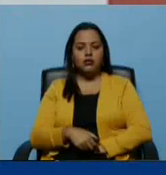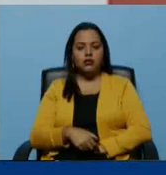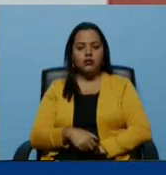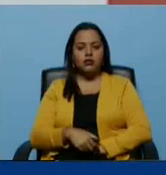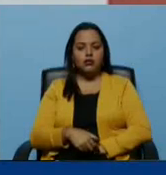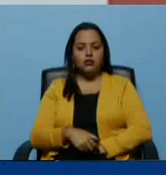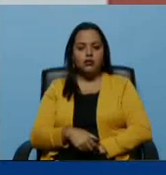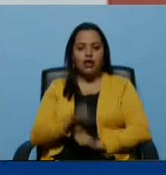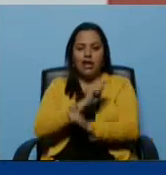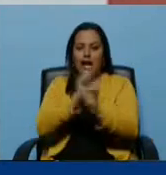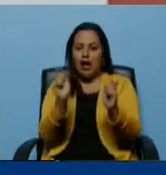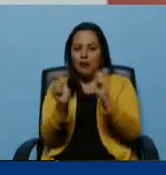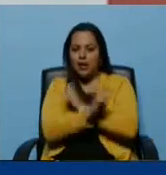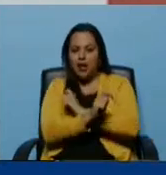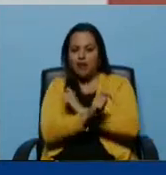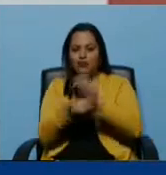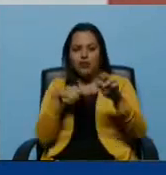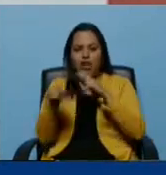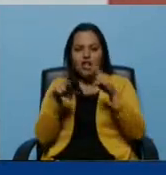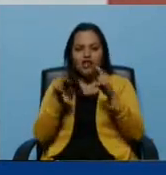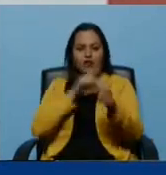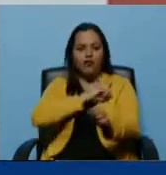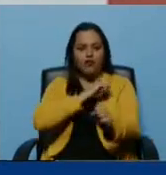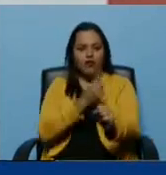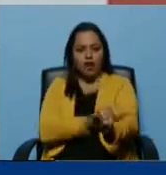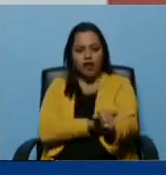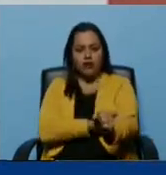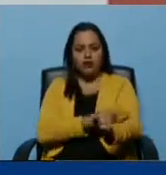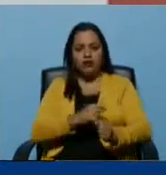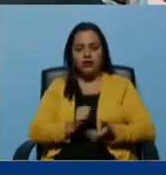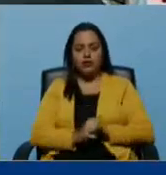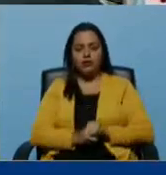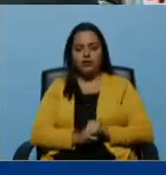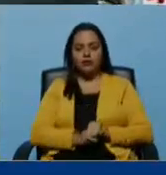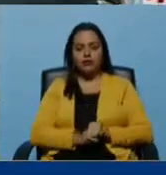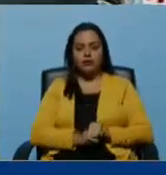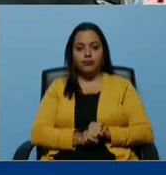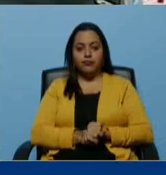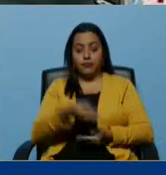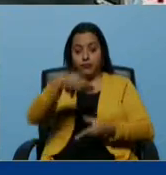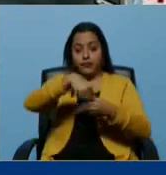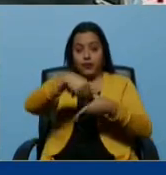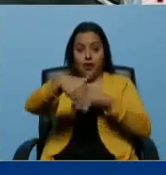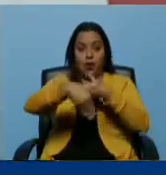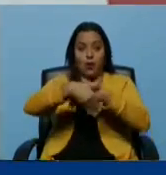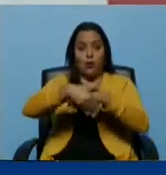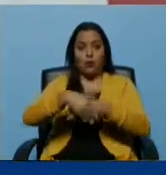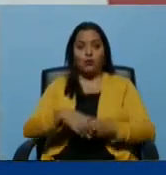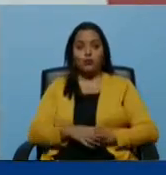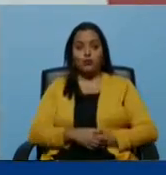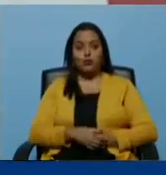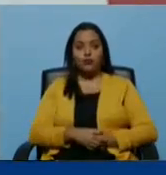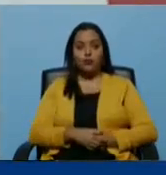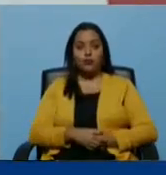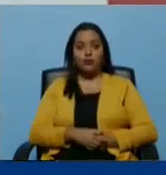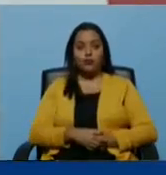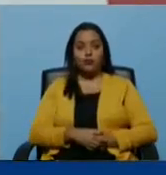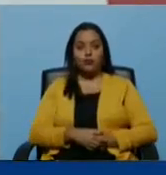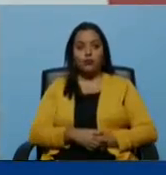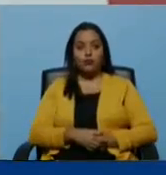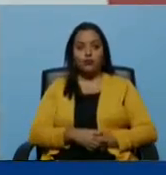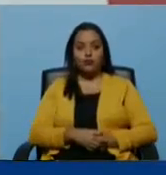en que se cambiará la correlación de fuerza también en las redes sociales. No falta